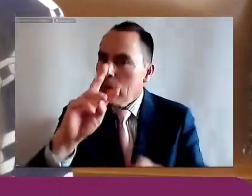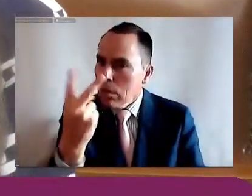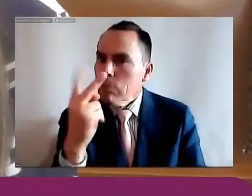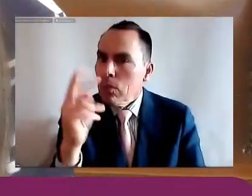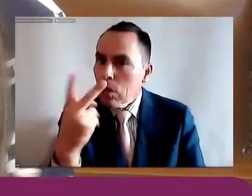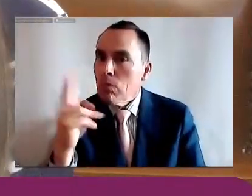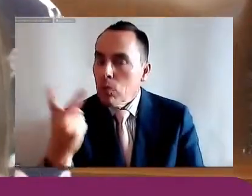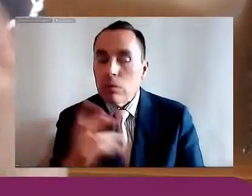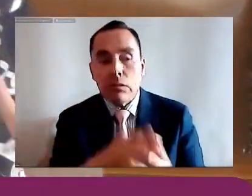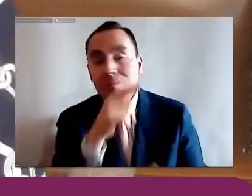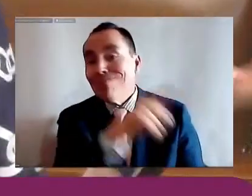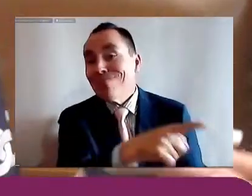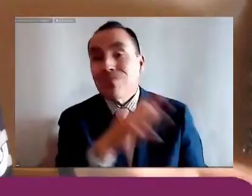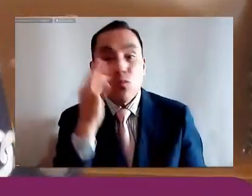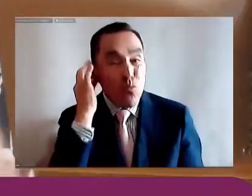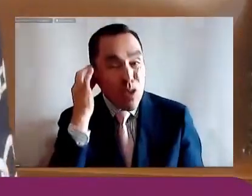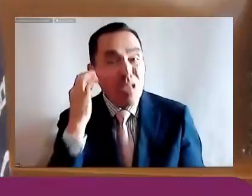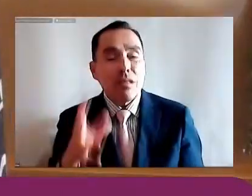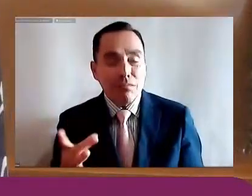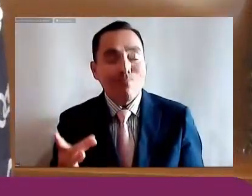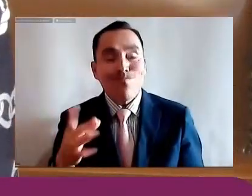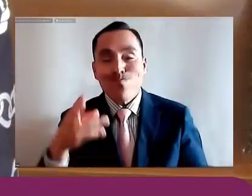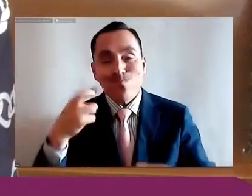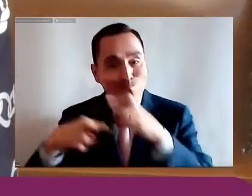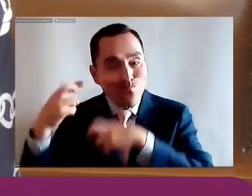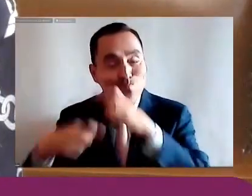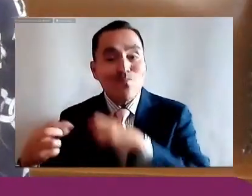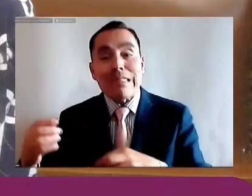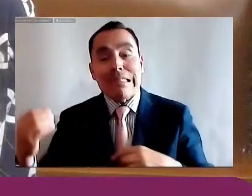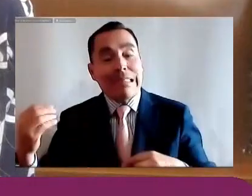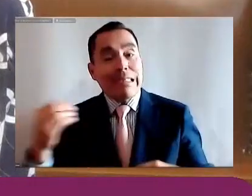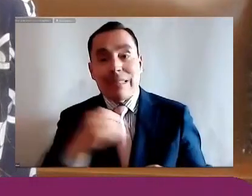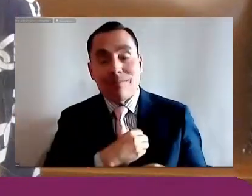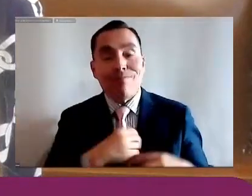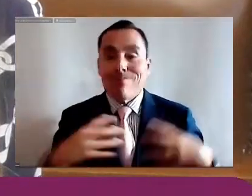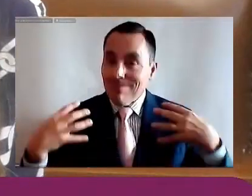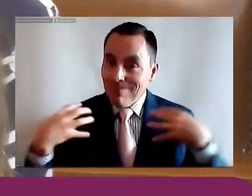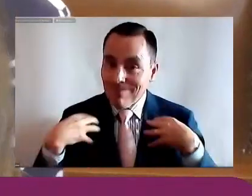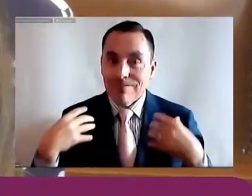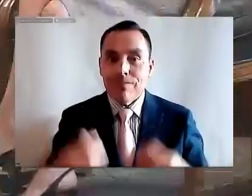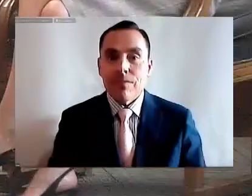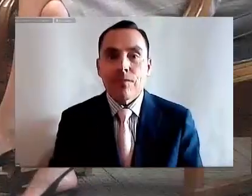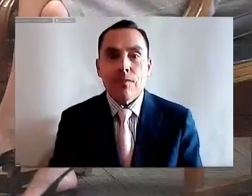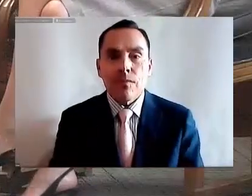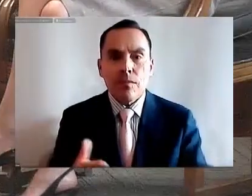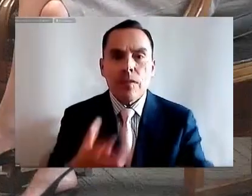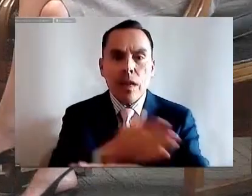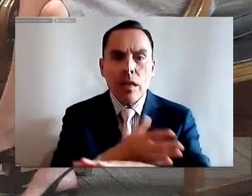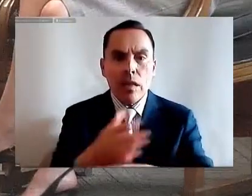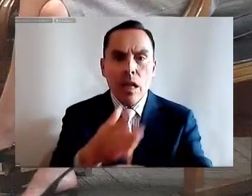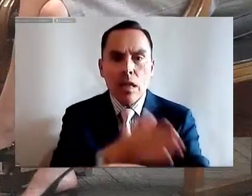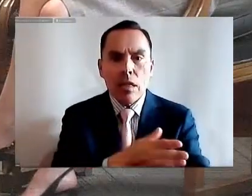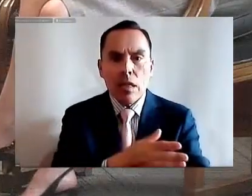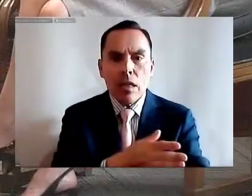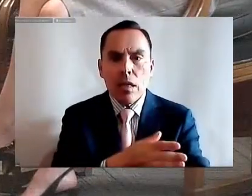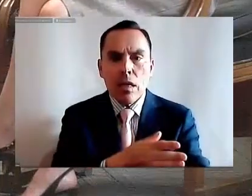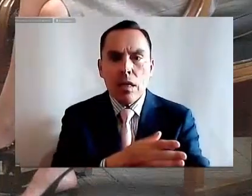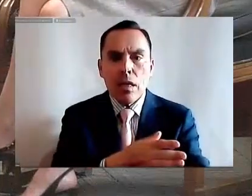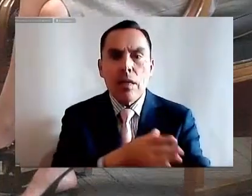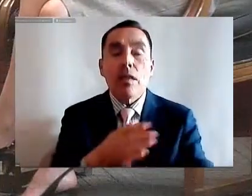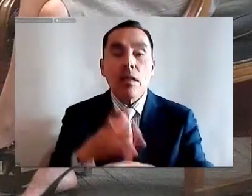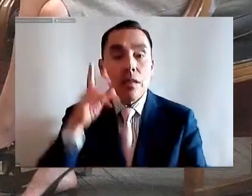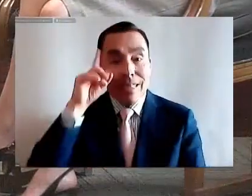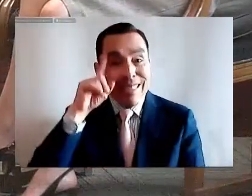realmente patrimonial. Eso desde la perspectiva de la responsabilidad. Perdón, antes que tomes la palabra, solo para recordar algo que no he